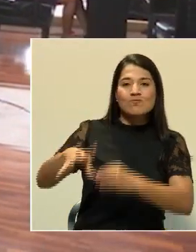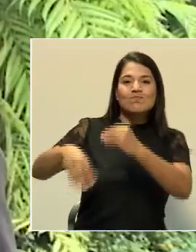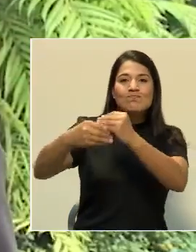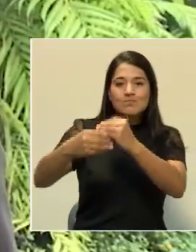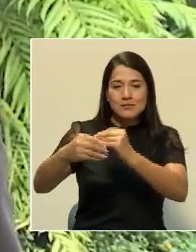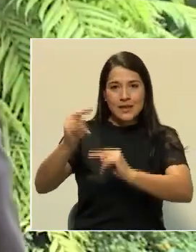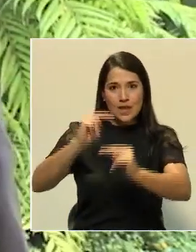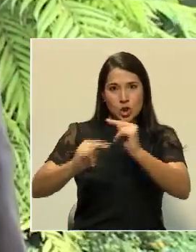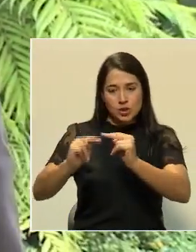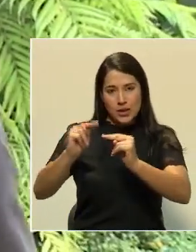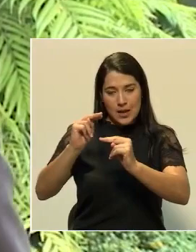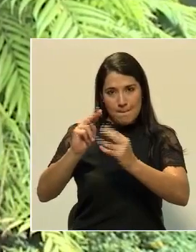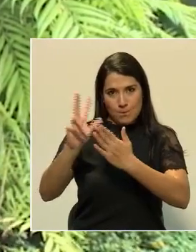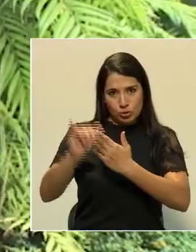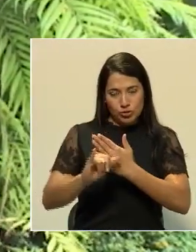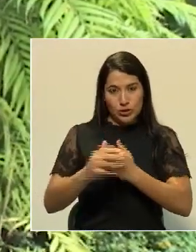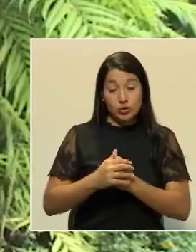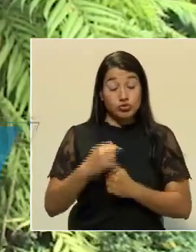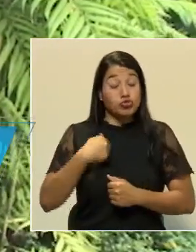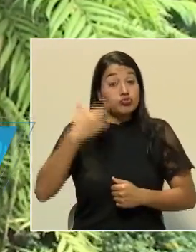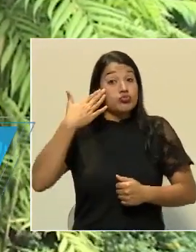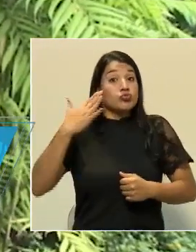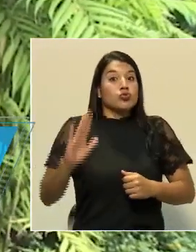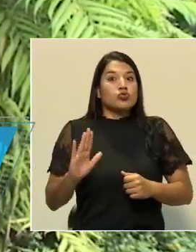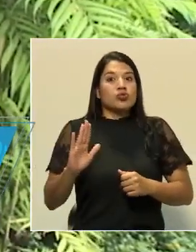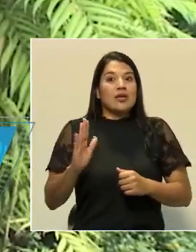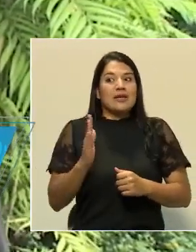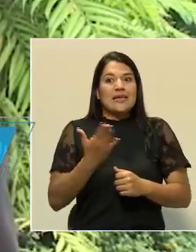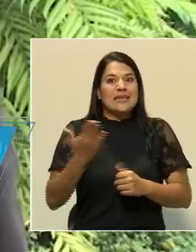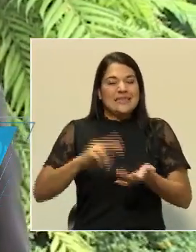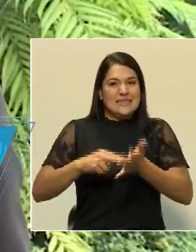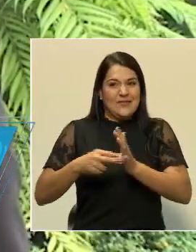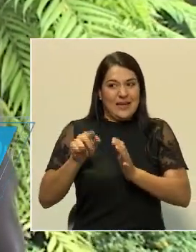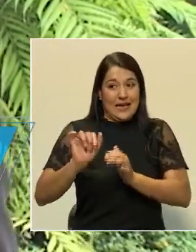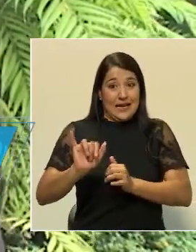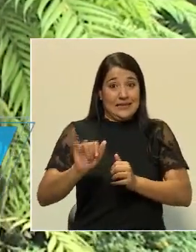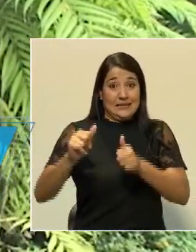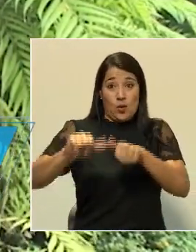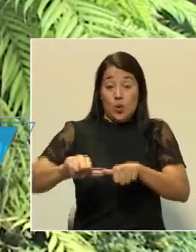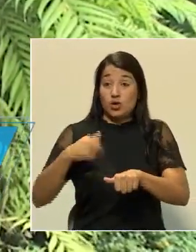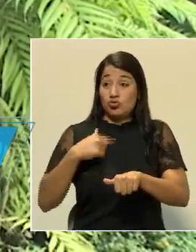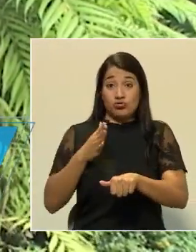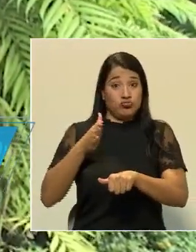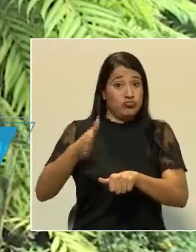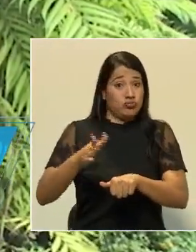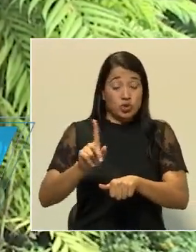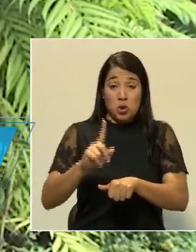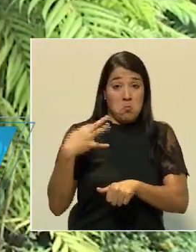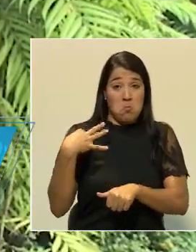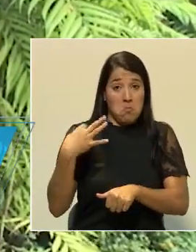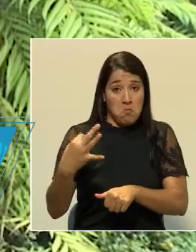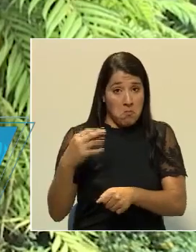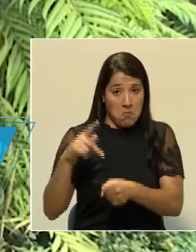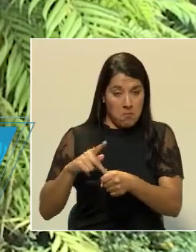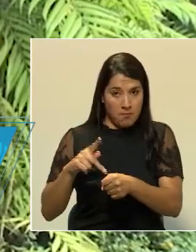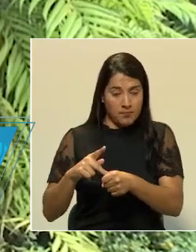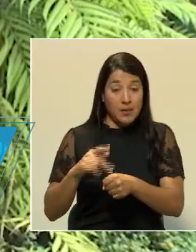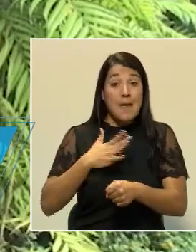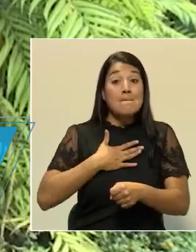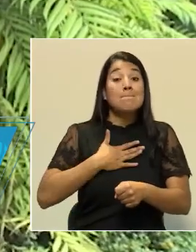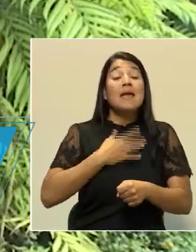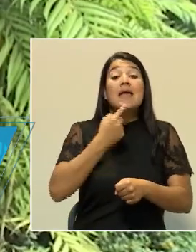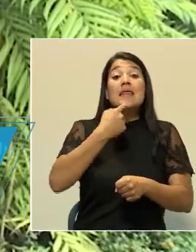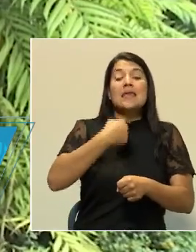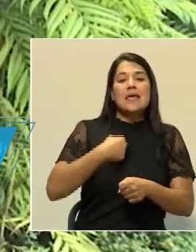proyectos. No podría decirle en qué consiste el acuerdo porque yo no participé en la reunión ni fui invitado. Me pidieron que enviara